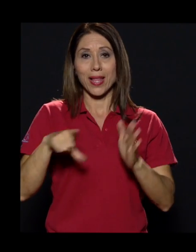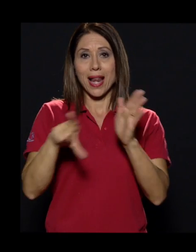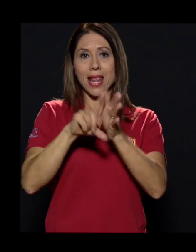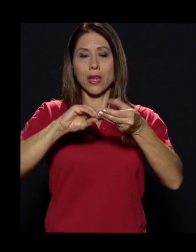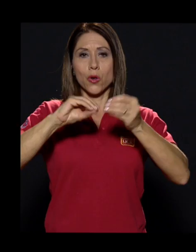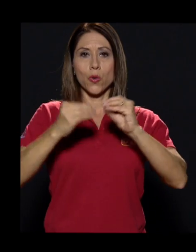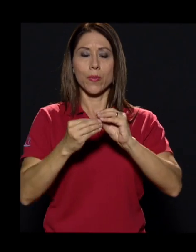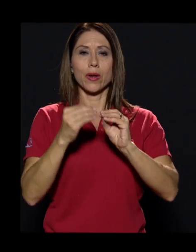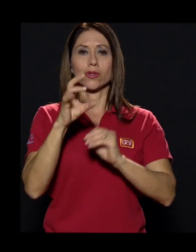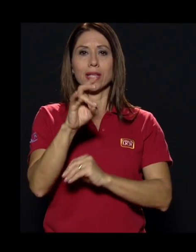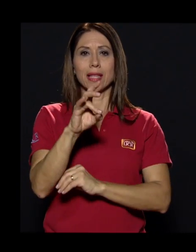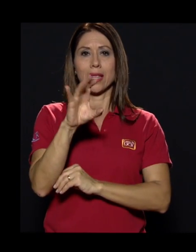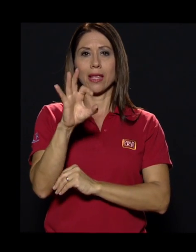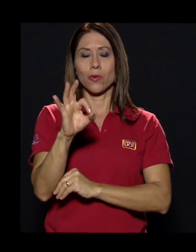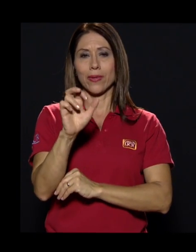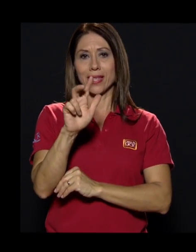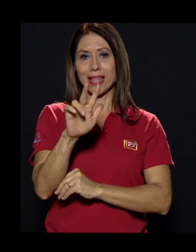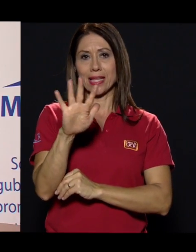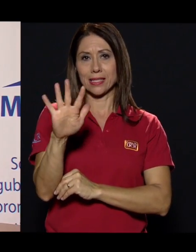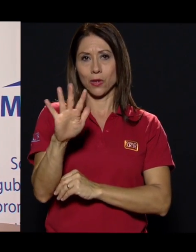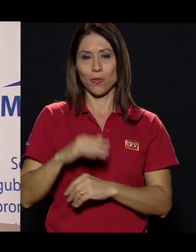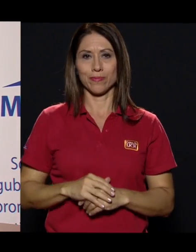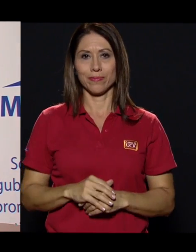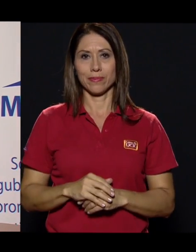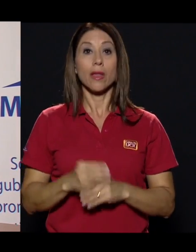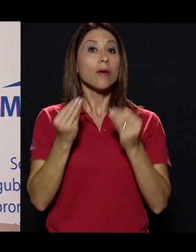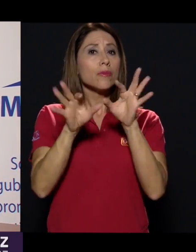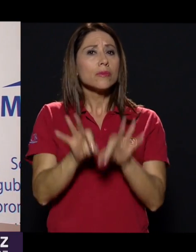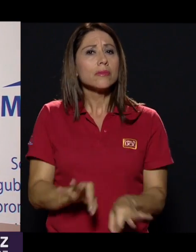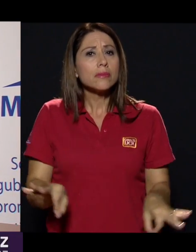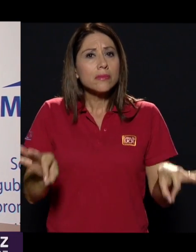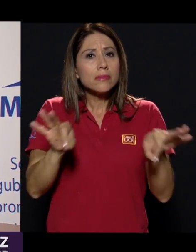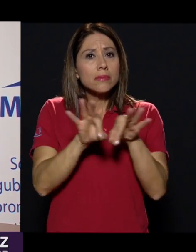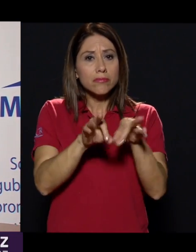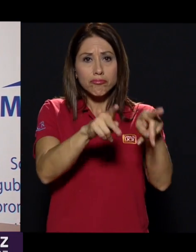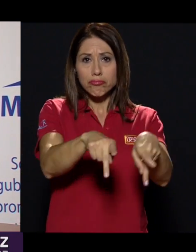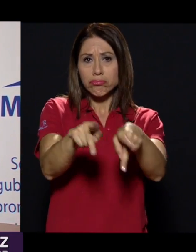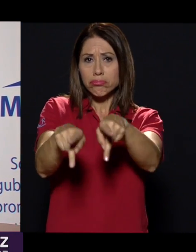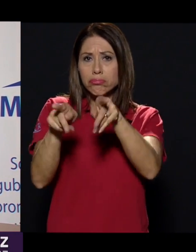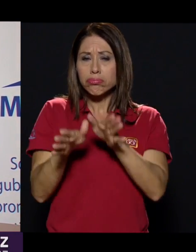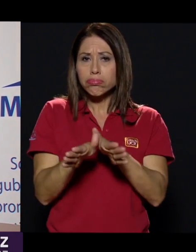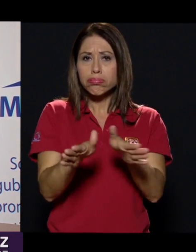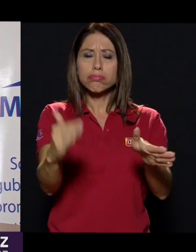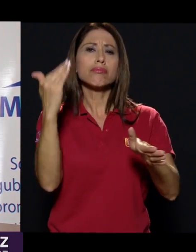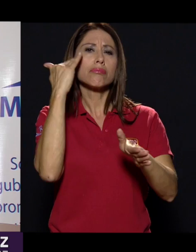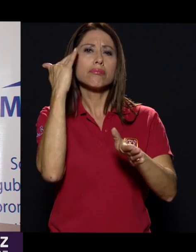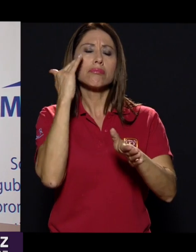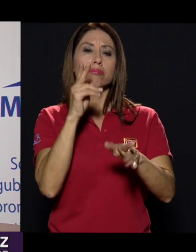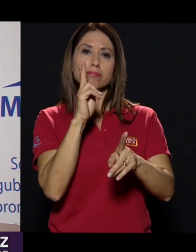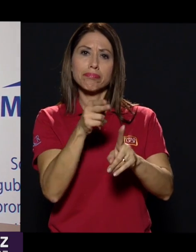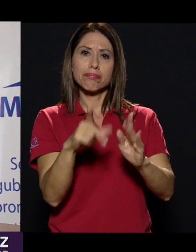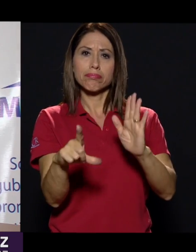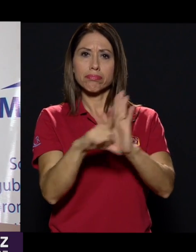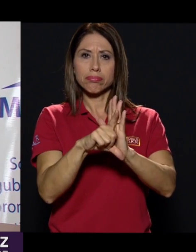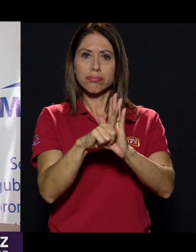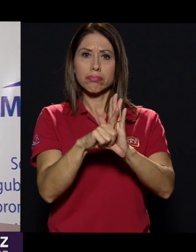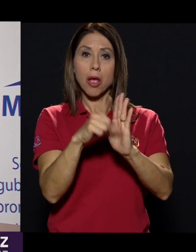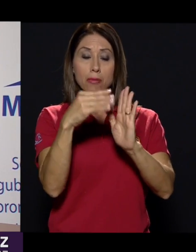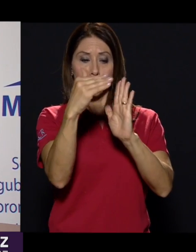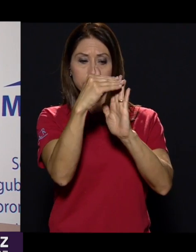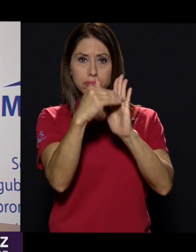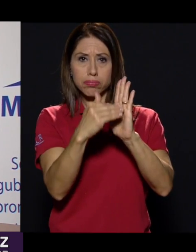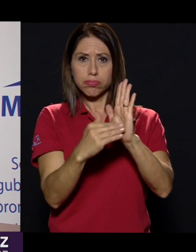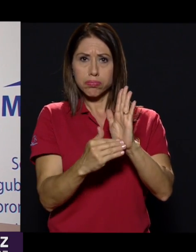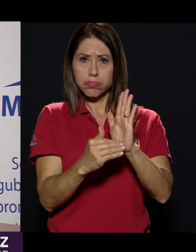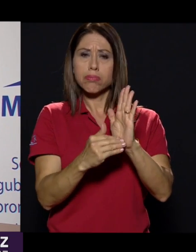Mayor, Ley 7935. Es muy importante que las personas conozcan esa ley porque incluye una serie de